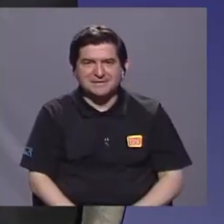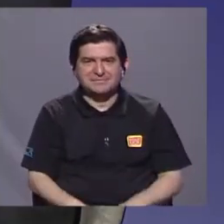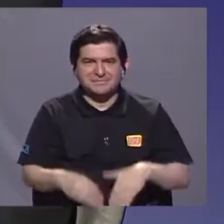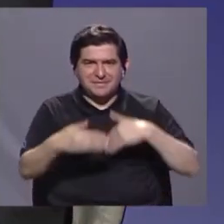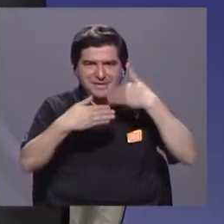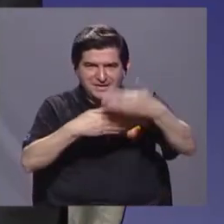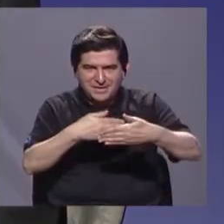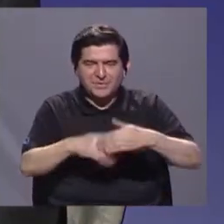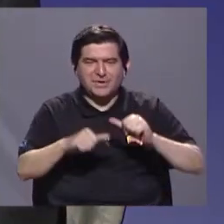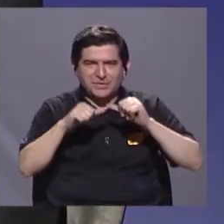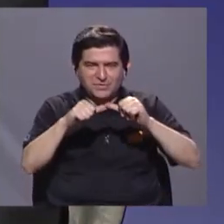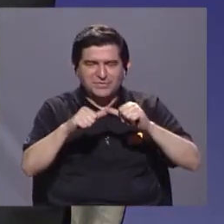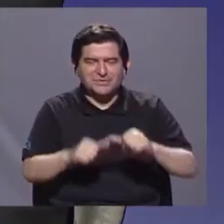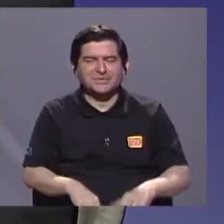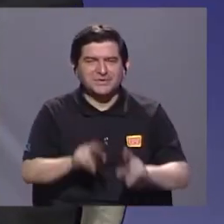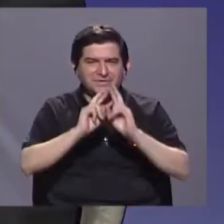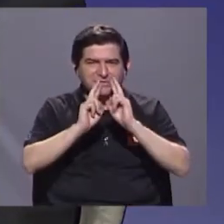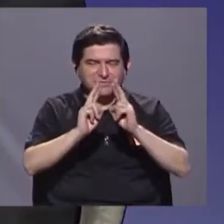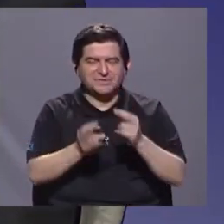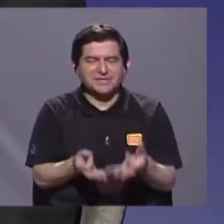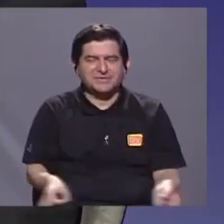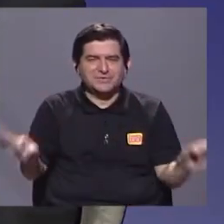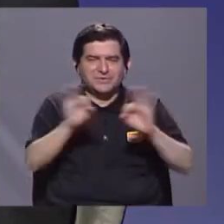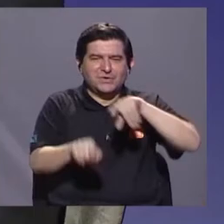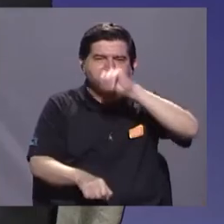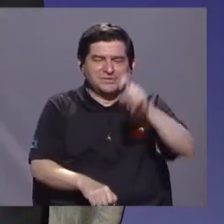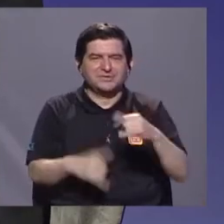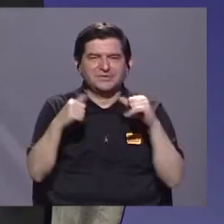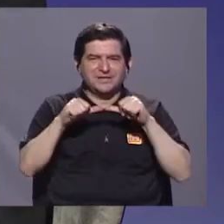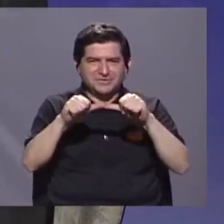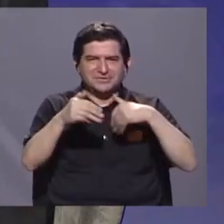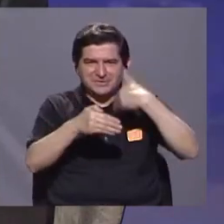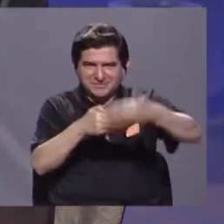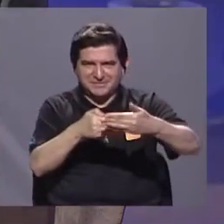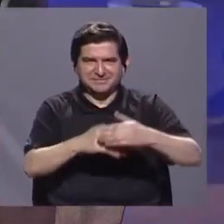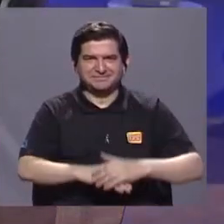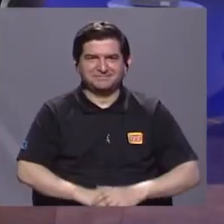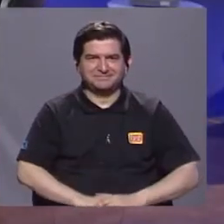replanteamos esta importante pregunta ya regresamos